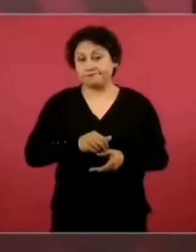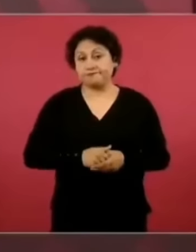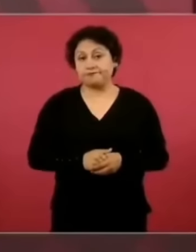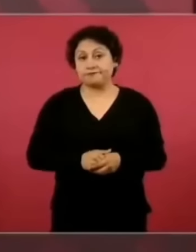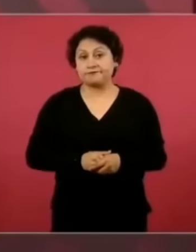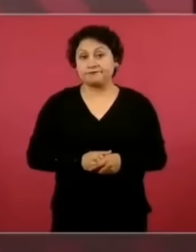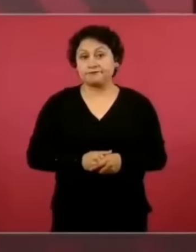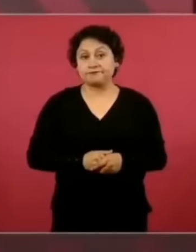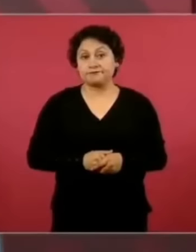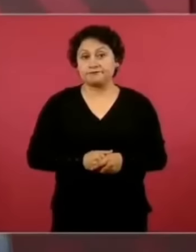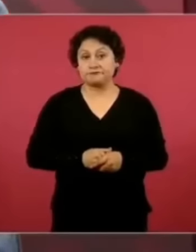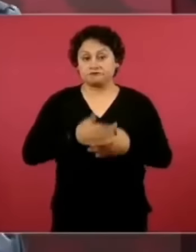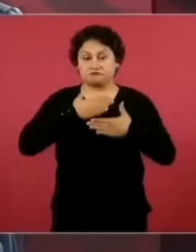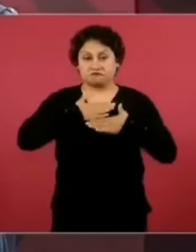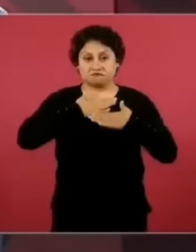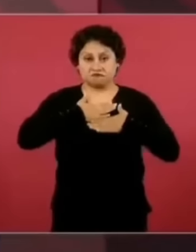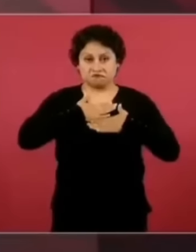yo me voy